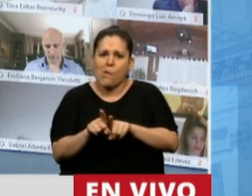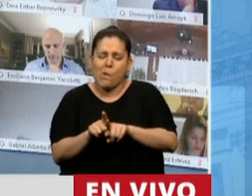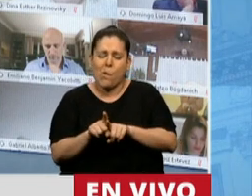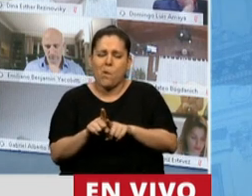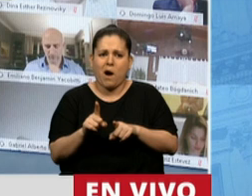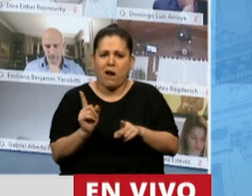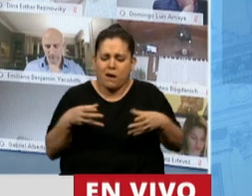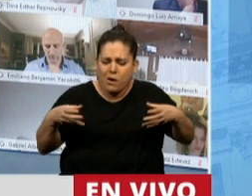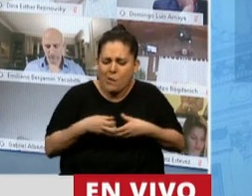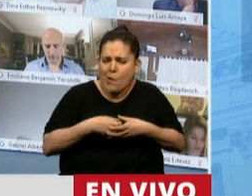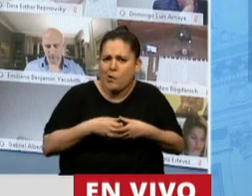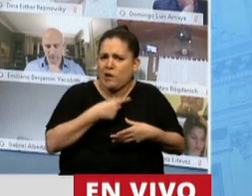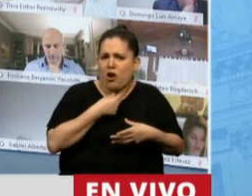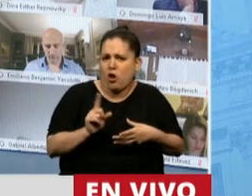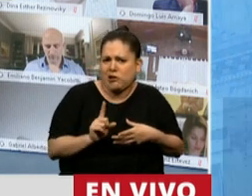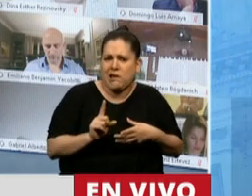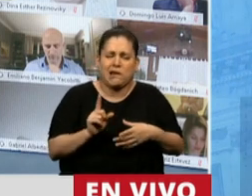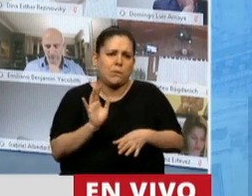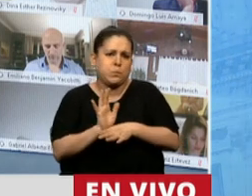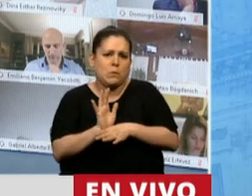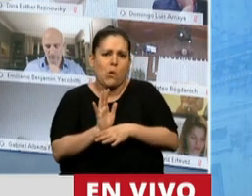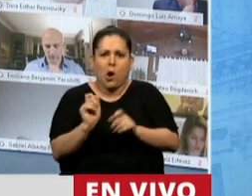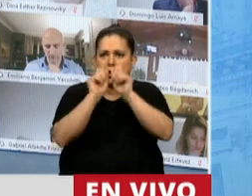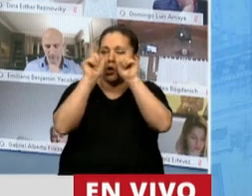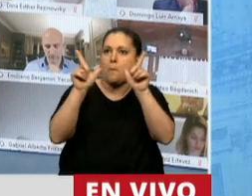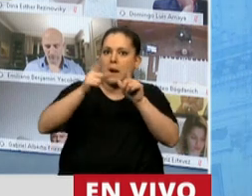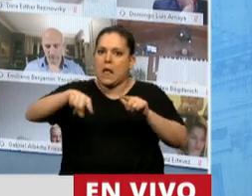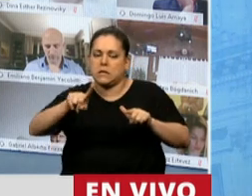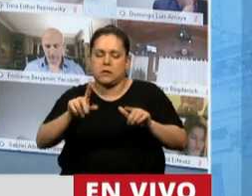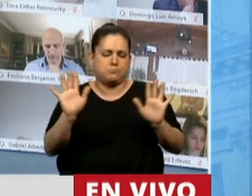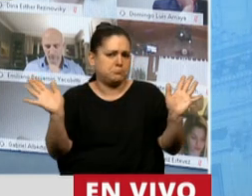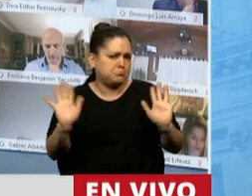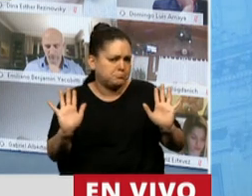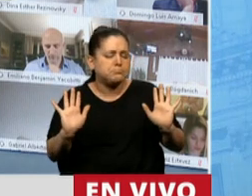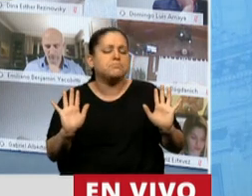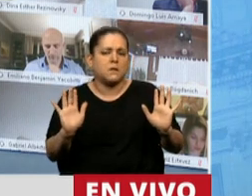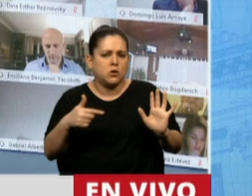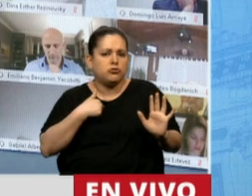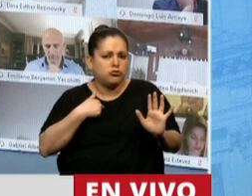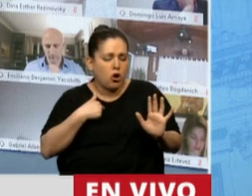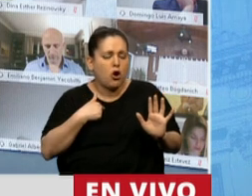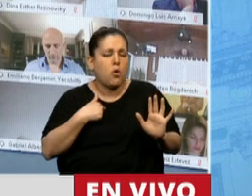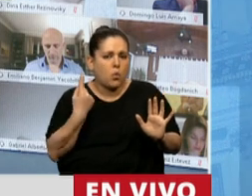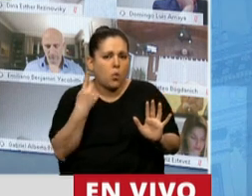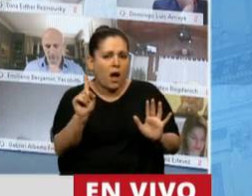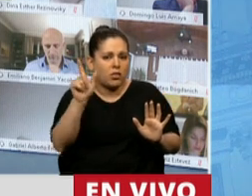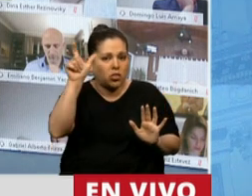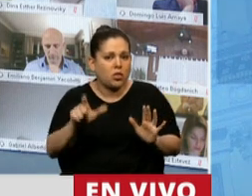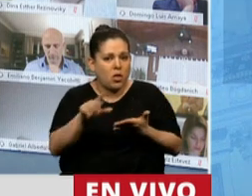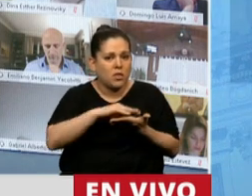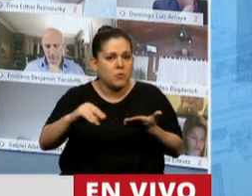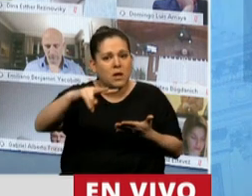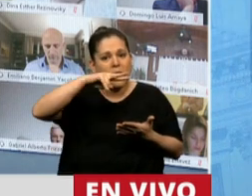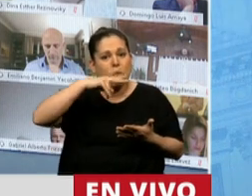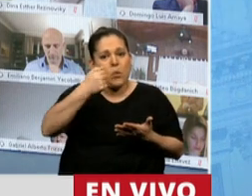la intención de nuestro bloque ni nada por el estilo de sorprender a nadie yo le cuando la diputada Vallejo me hizo